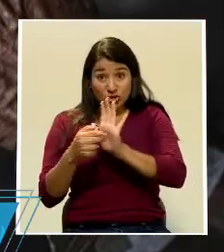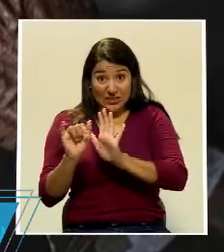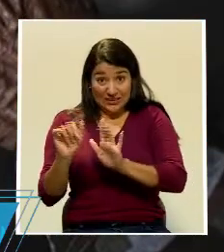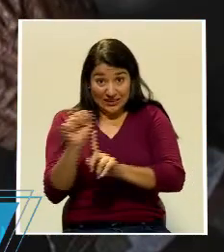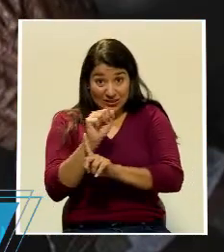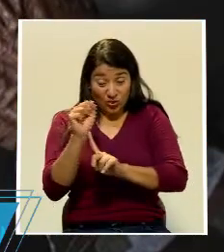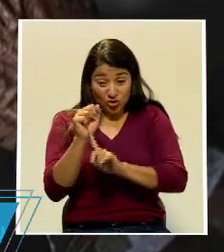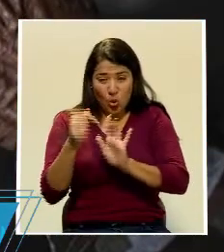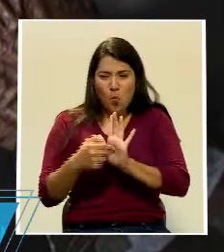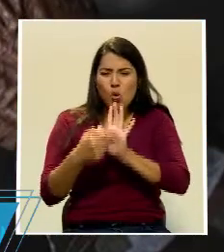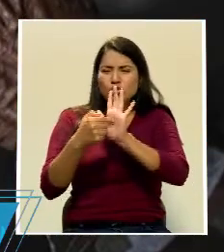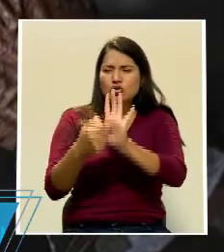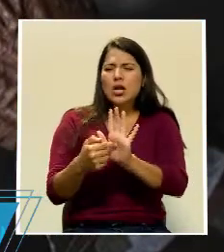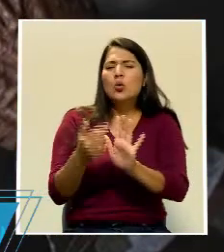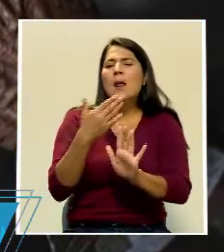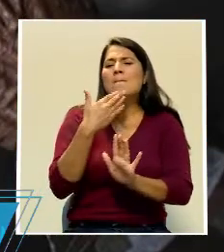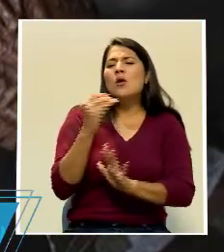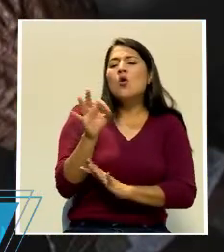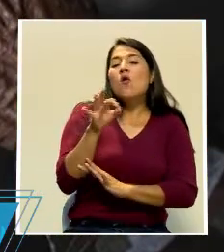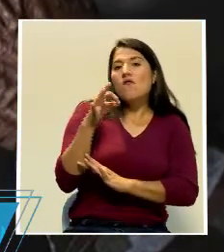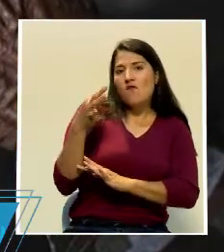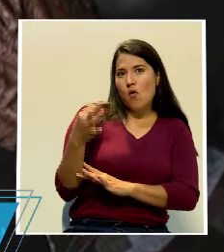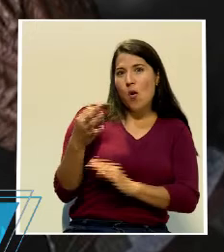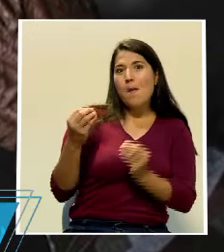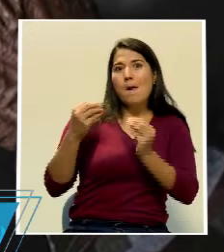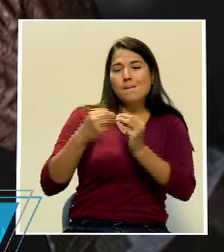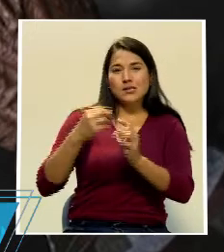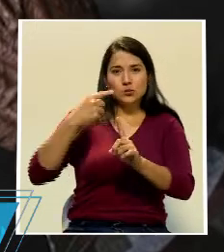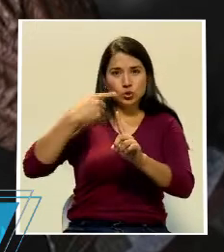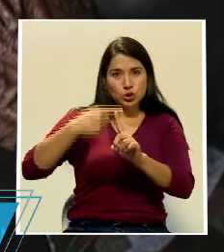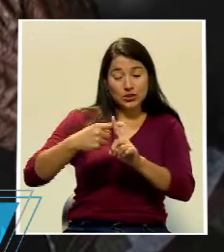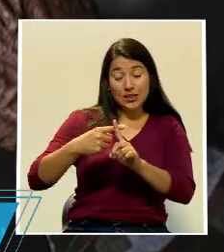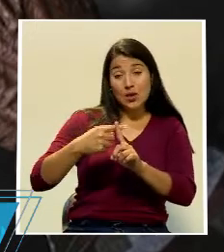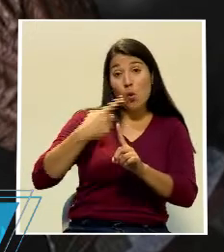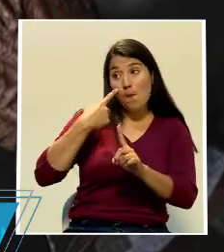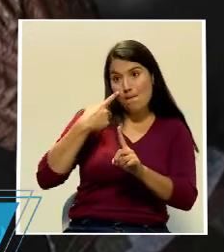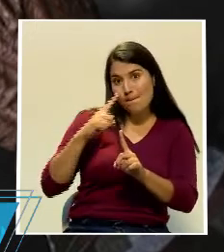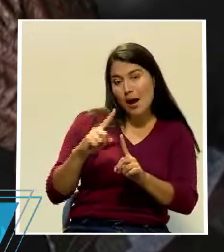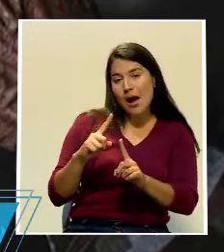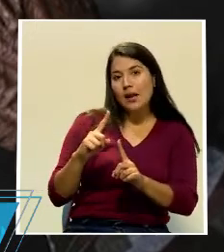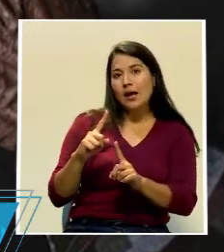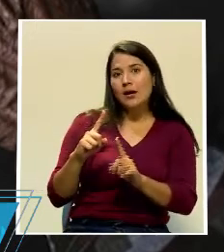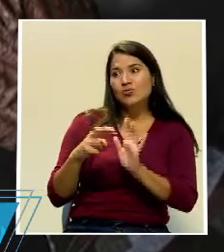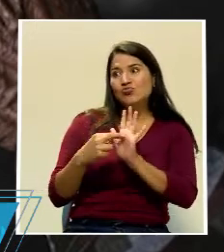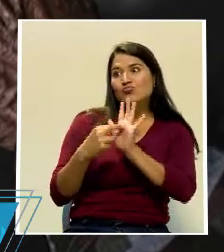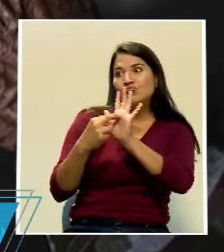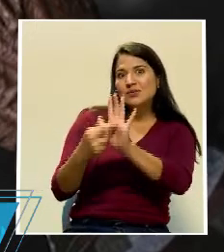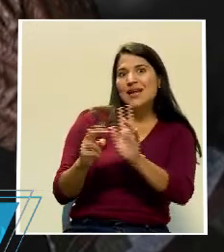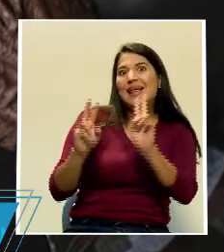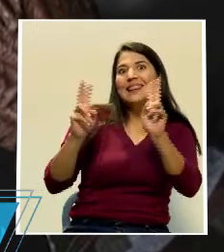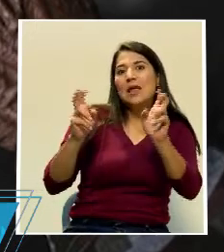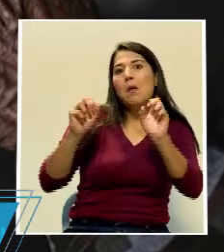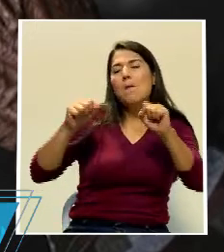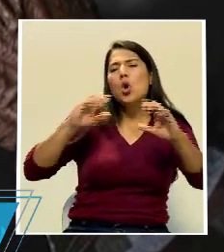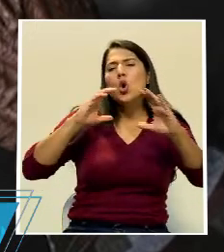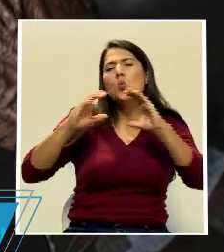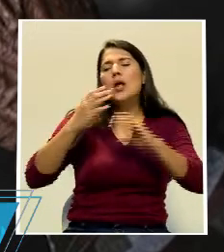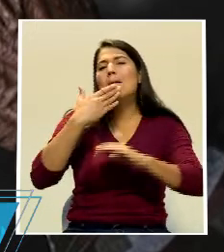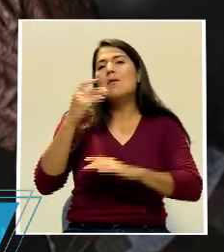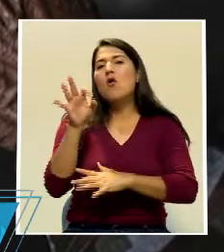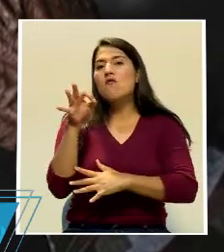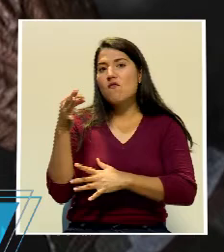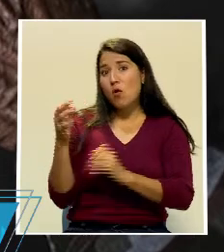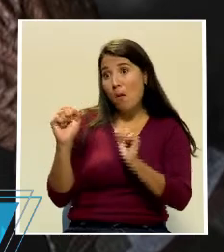más estética, una manera favorable para el tema, para que se pueda comunicar de una mejor manera y pueda tener un